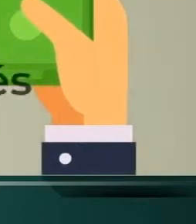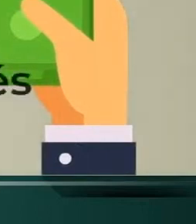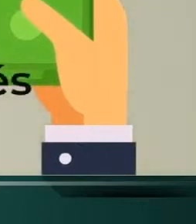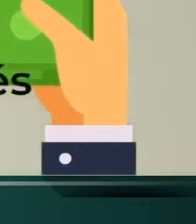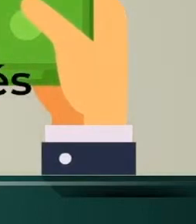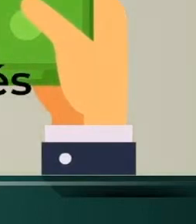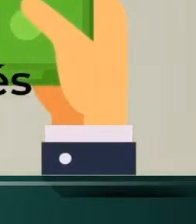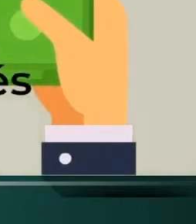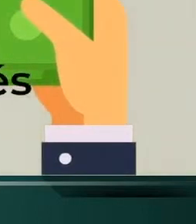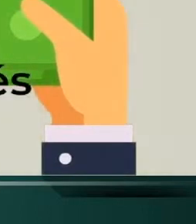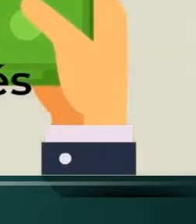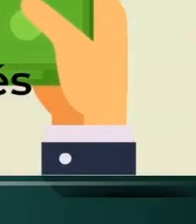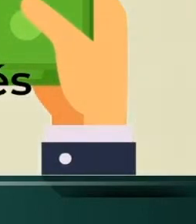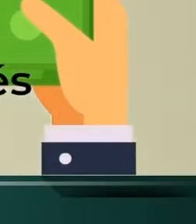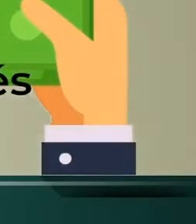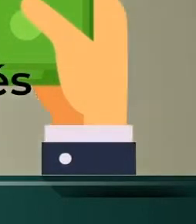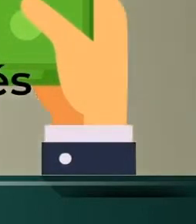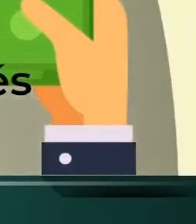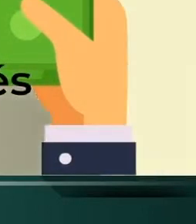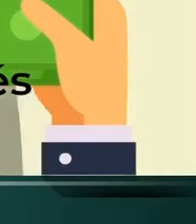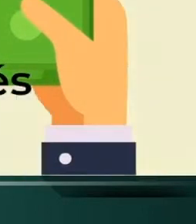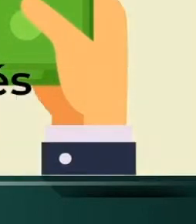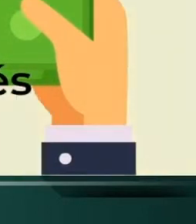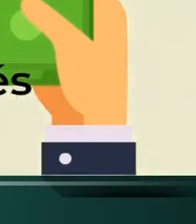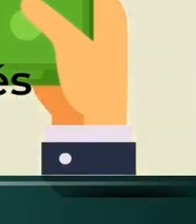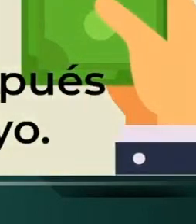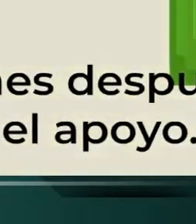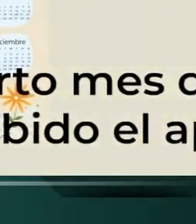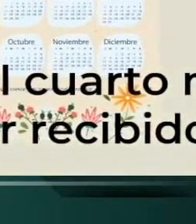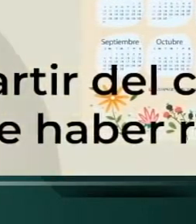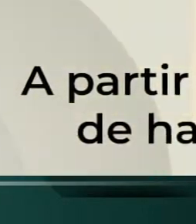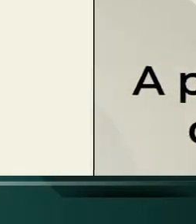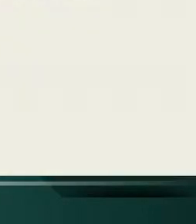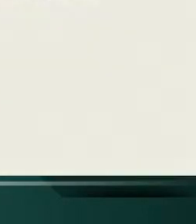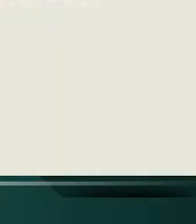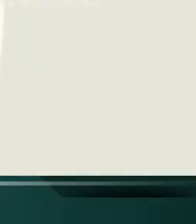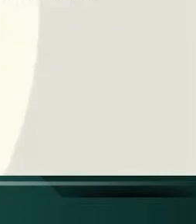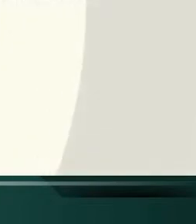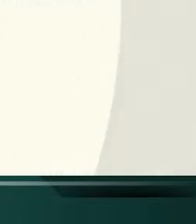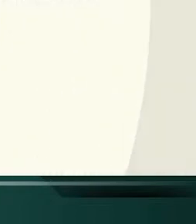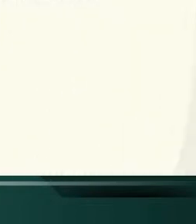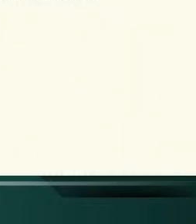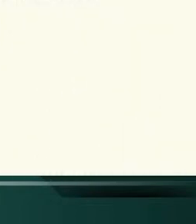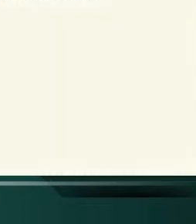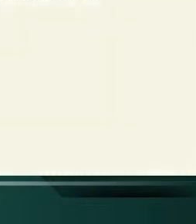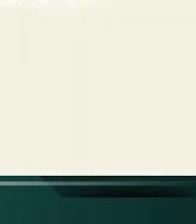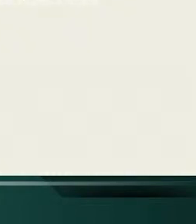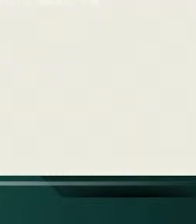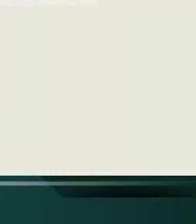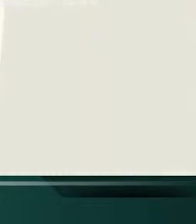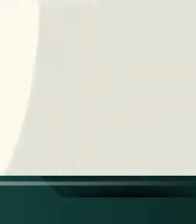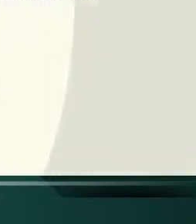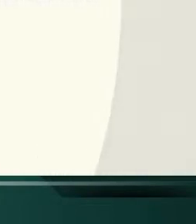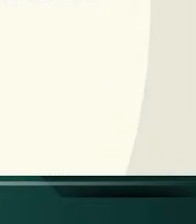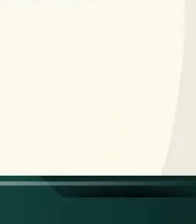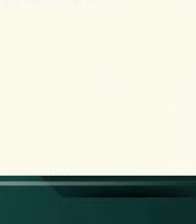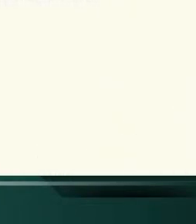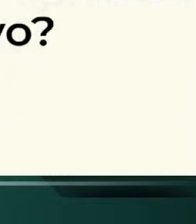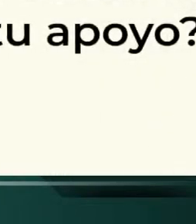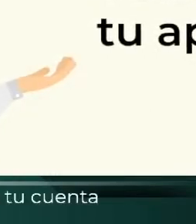A partir del cuarto mes después de haber recibido el apoyo. ¿No recuerdas cuándo recibiste tu